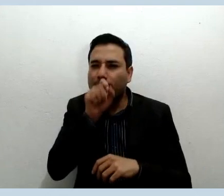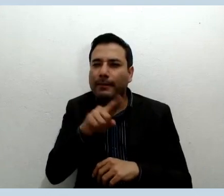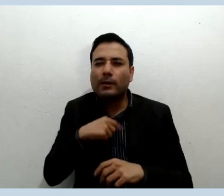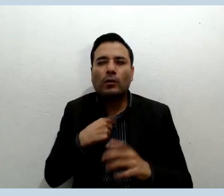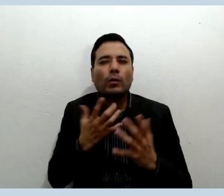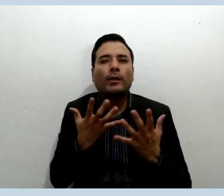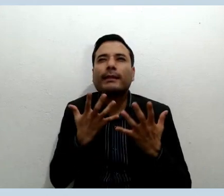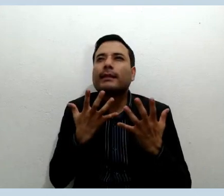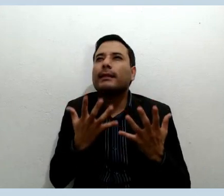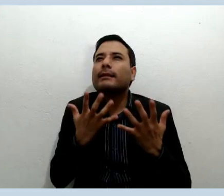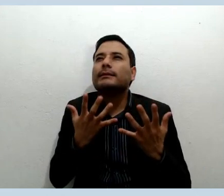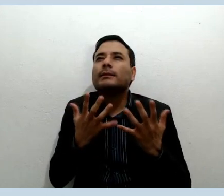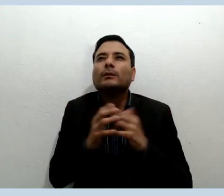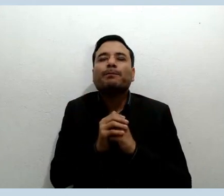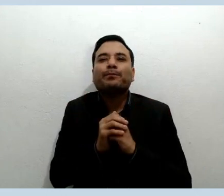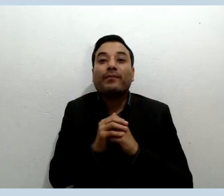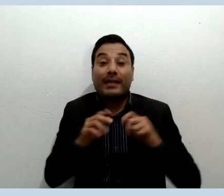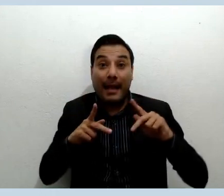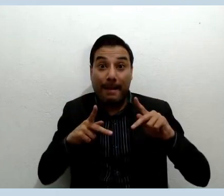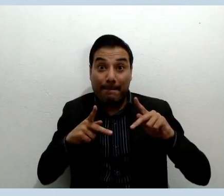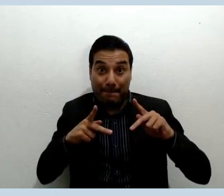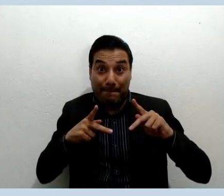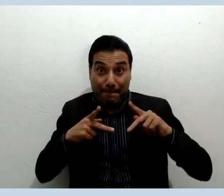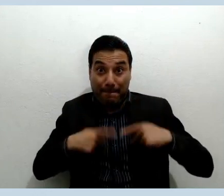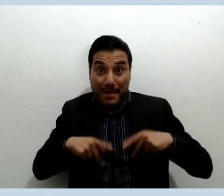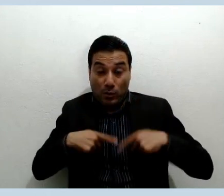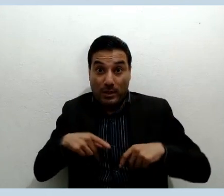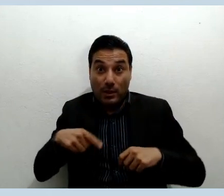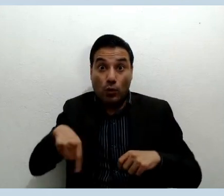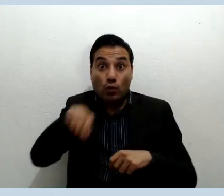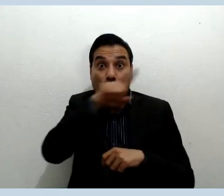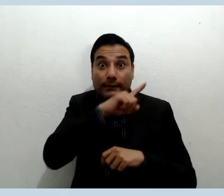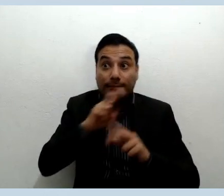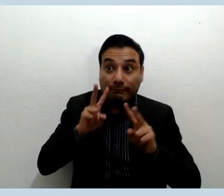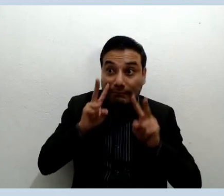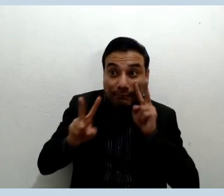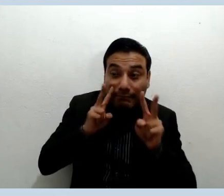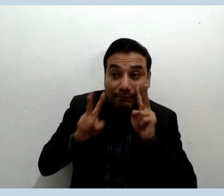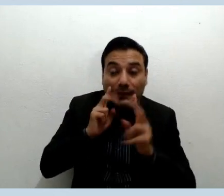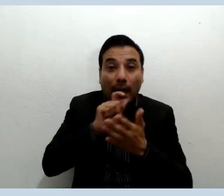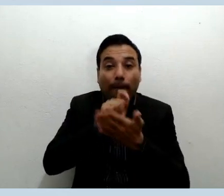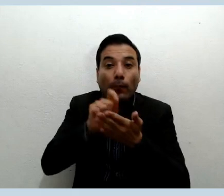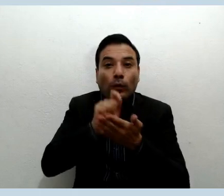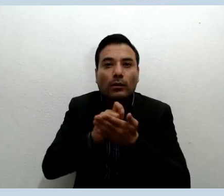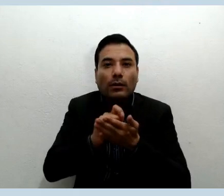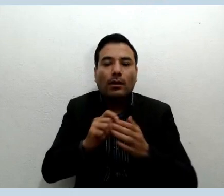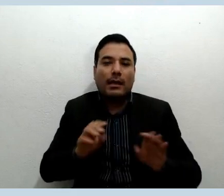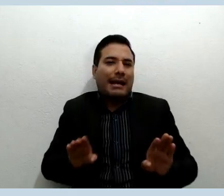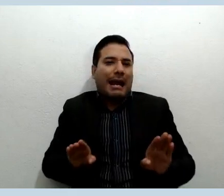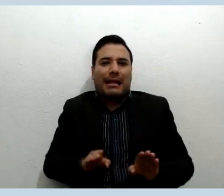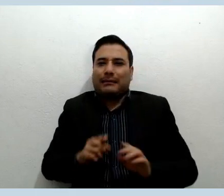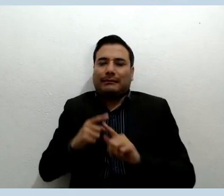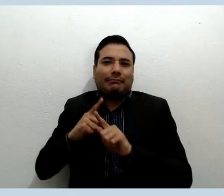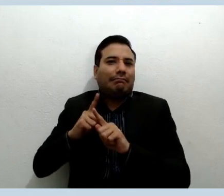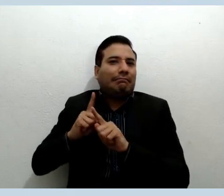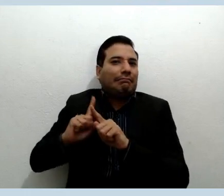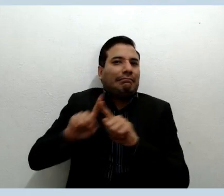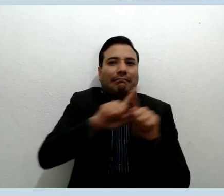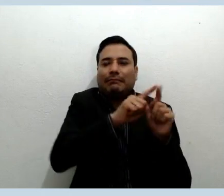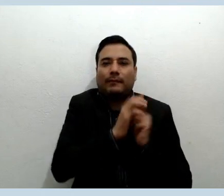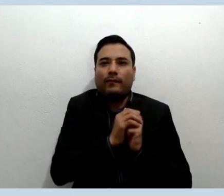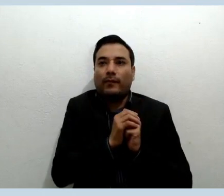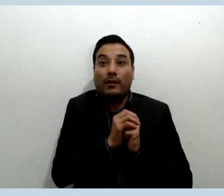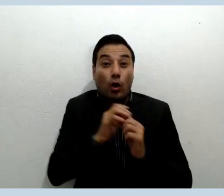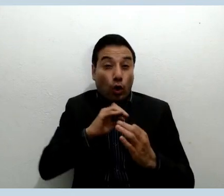que las personas que se acerquen a apuntes sean diversas Porque si todas pensamos igual